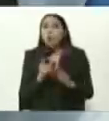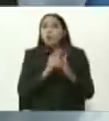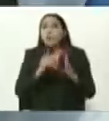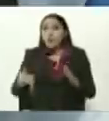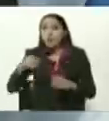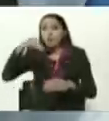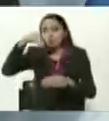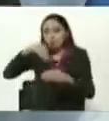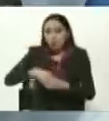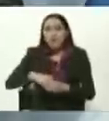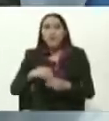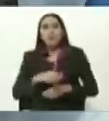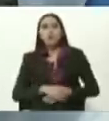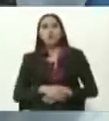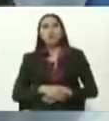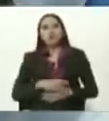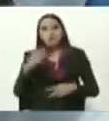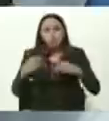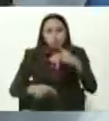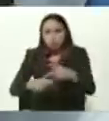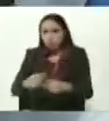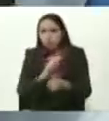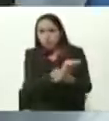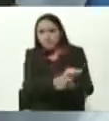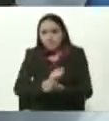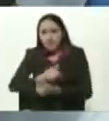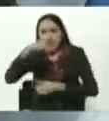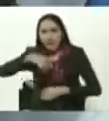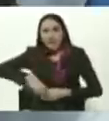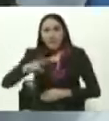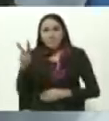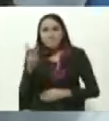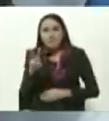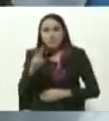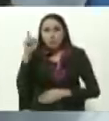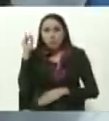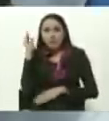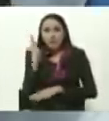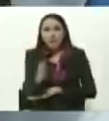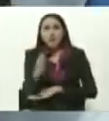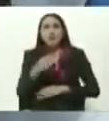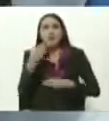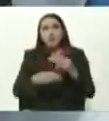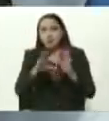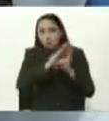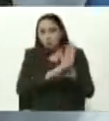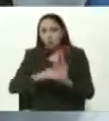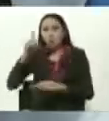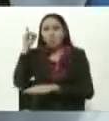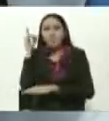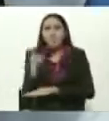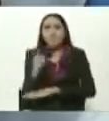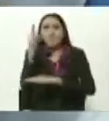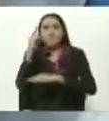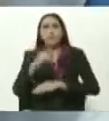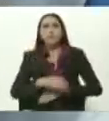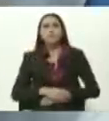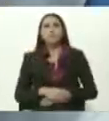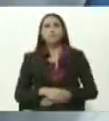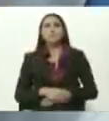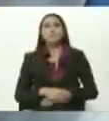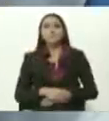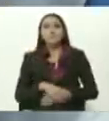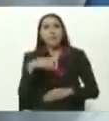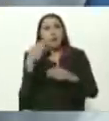interno, en el proceso penal venezolano, a la luz de la Constitución de la República Bolivariana de Venezuela, de